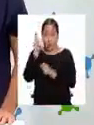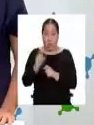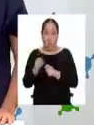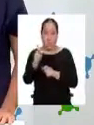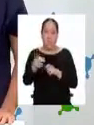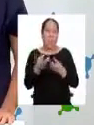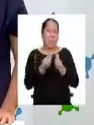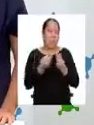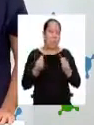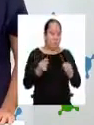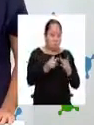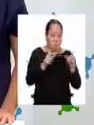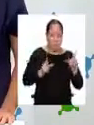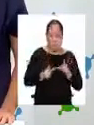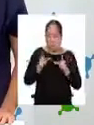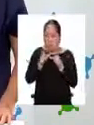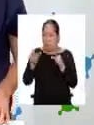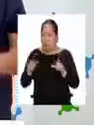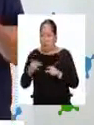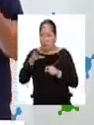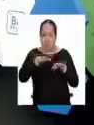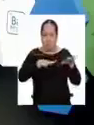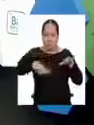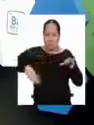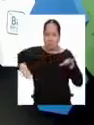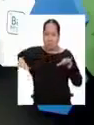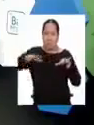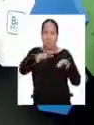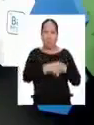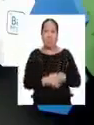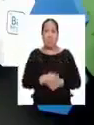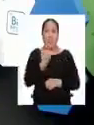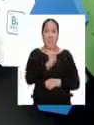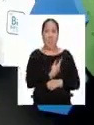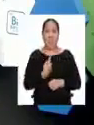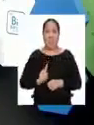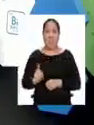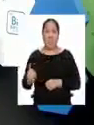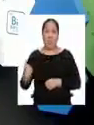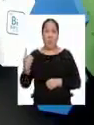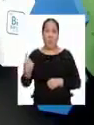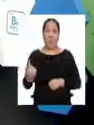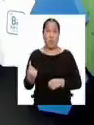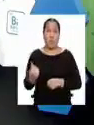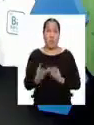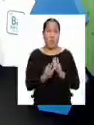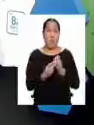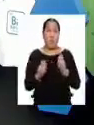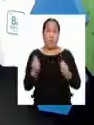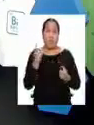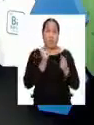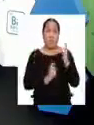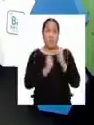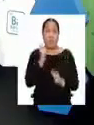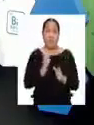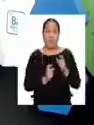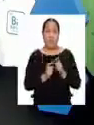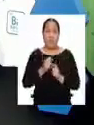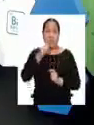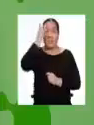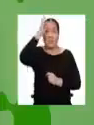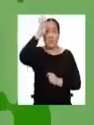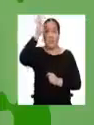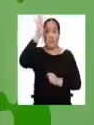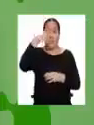de dichas simulaciones siendo ejecutadas al mismo tiempo. Y cada una de ellas con millones de personas simuladas